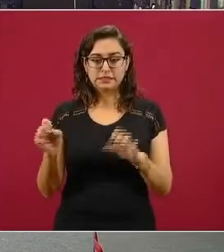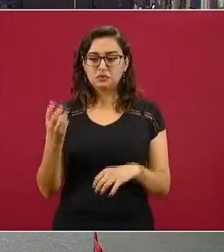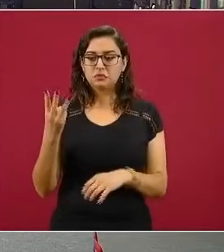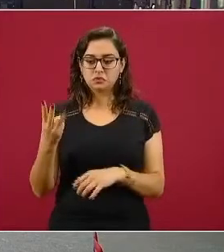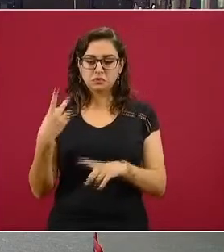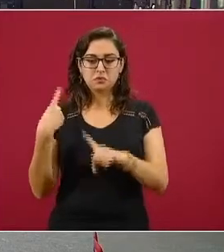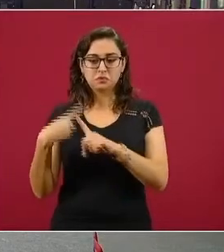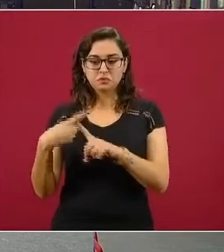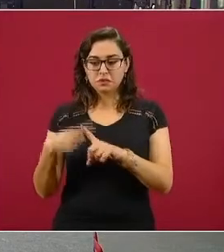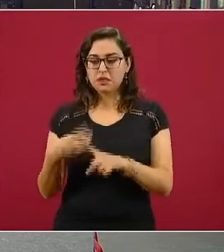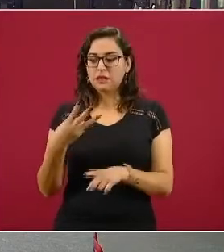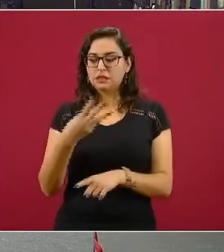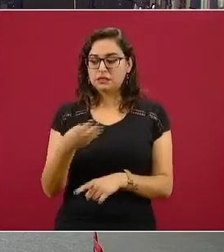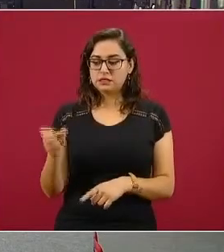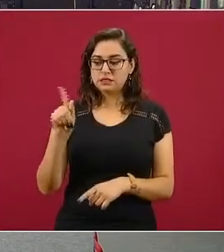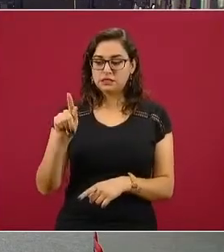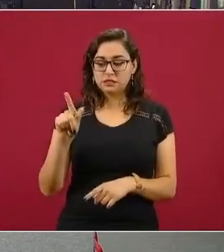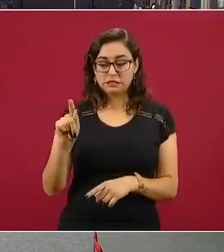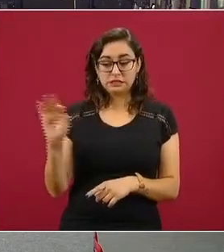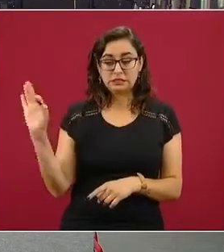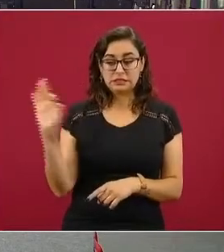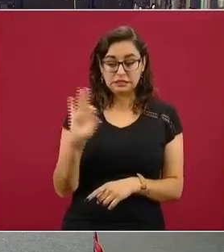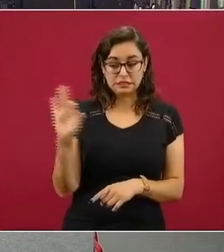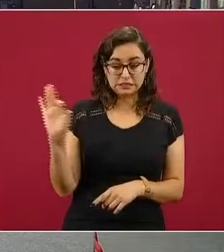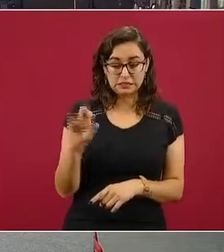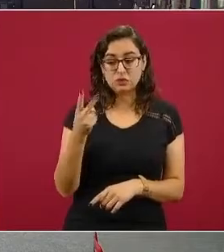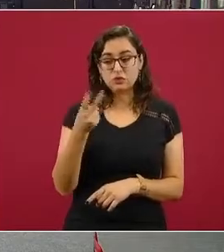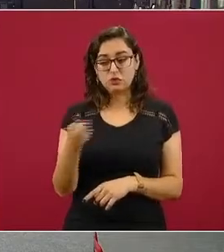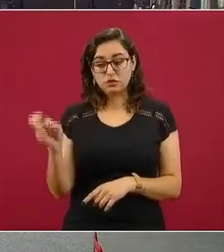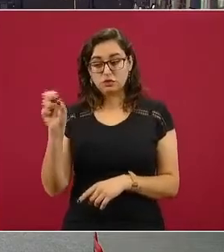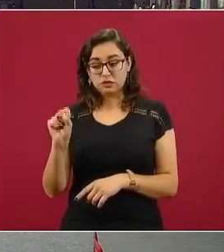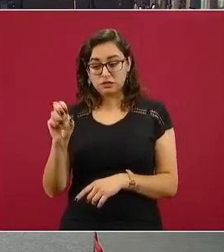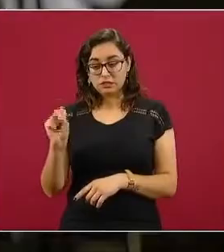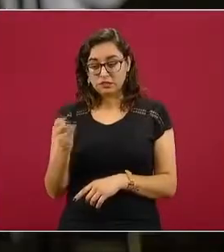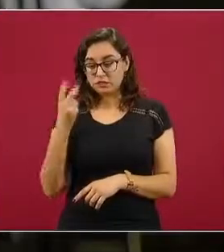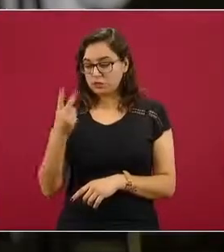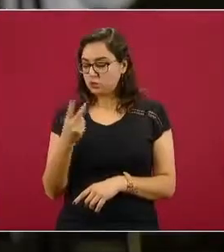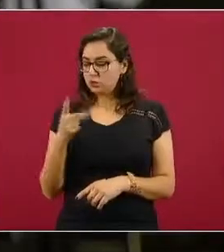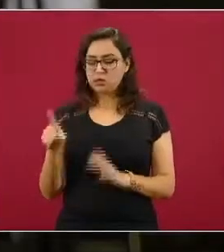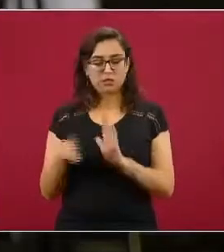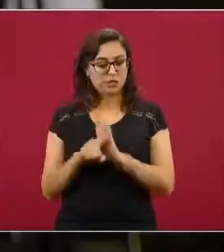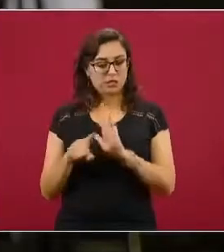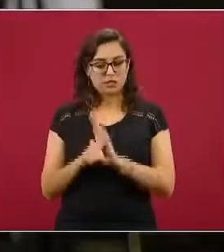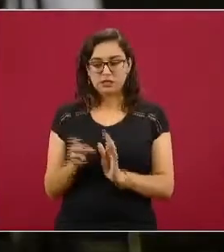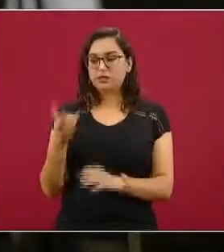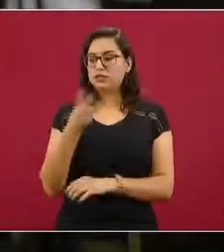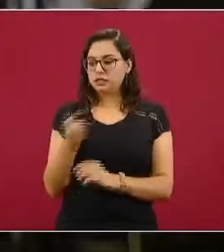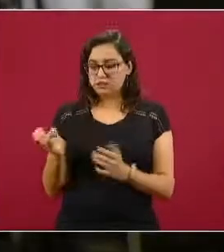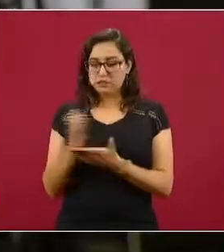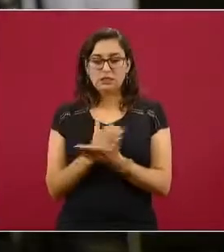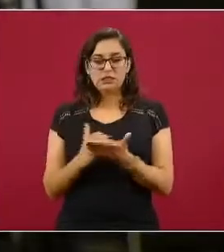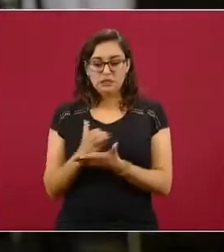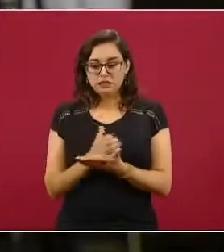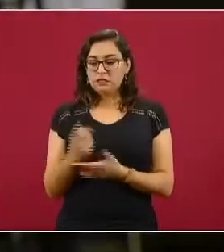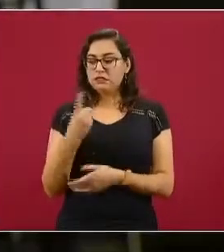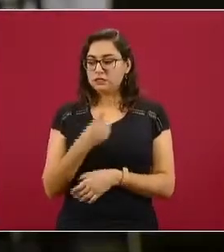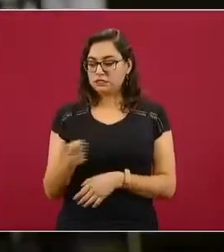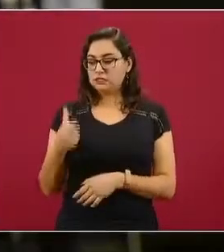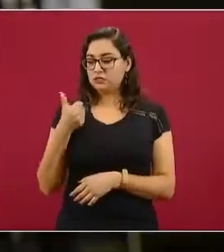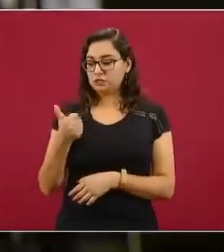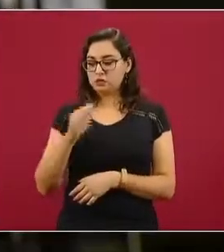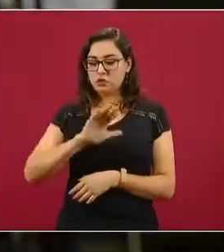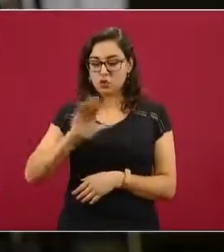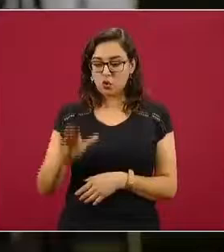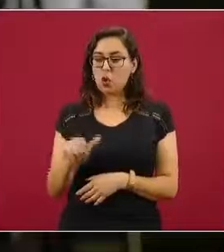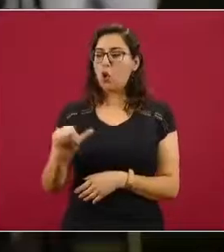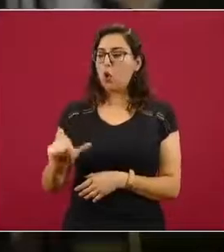positivos, 376 sospechosos, 262 negativos, 300 recuperados, 106 defunciones,